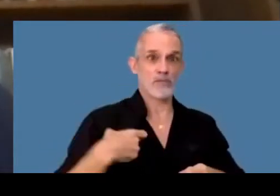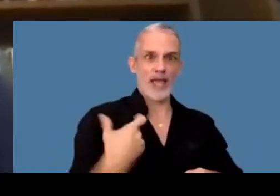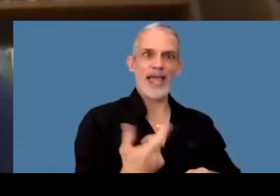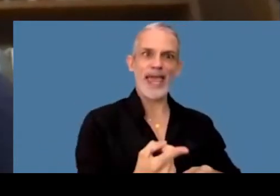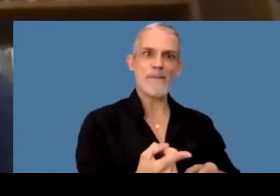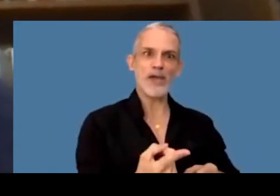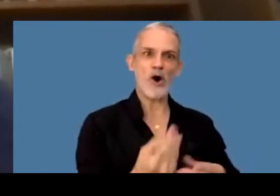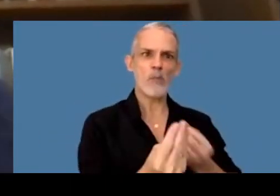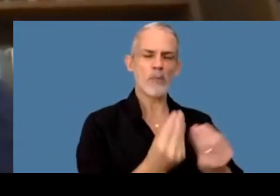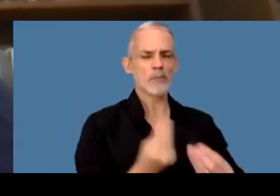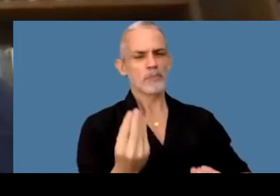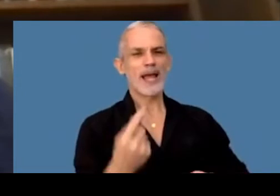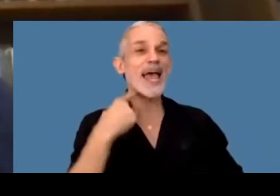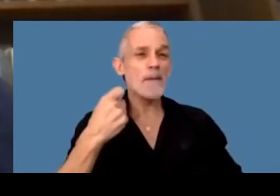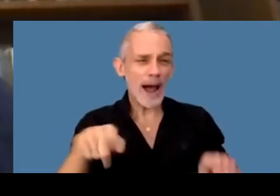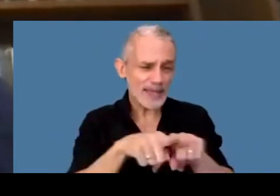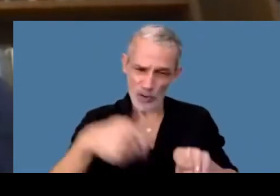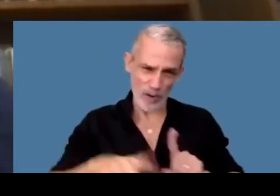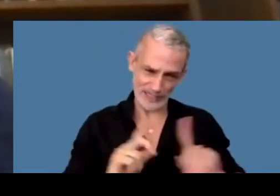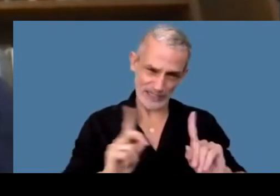esto no es España.